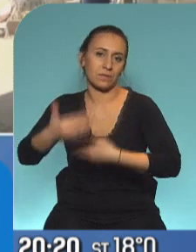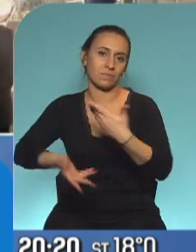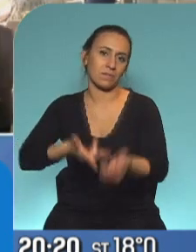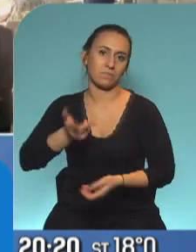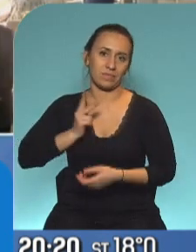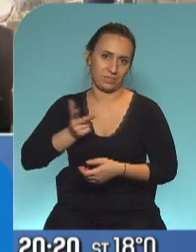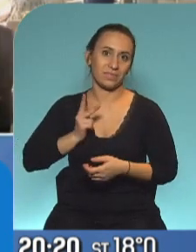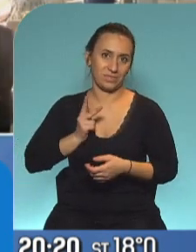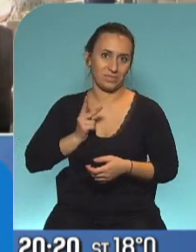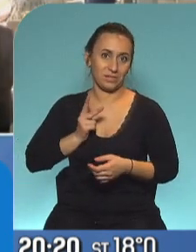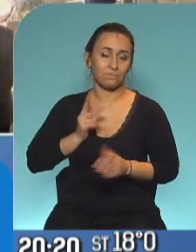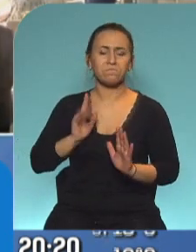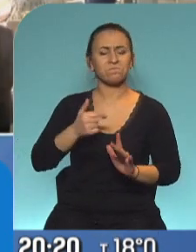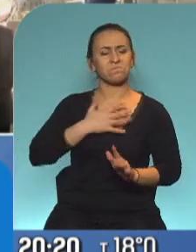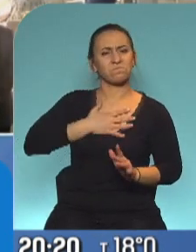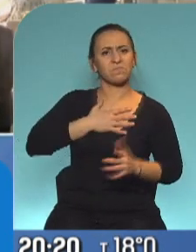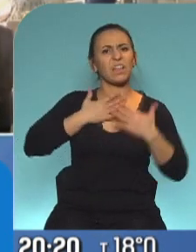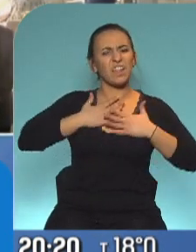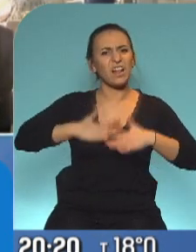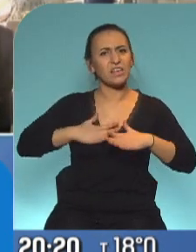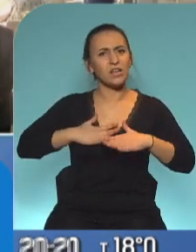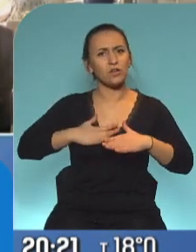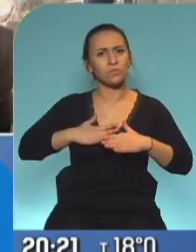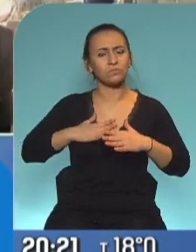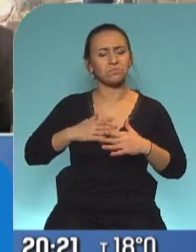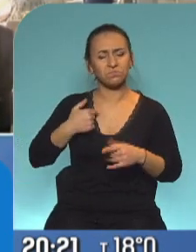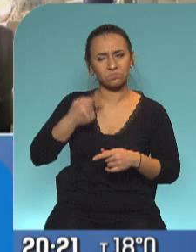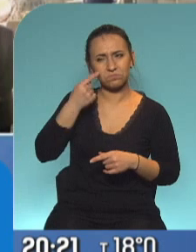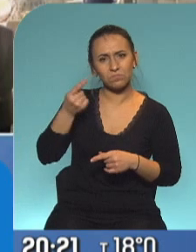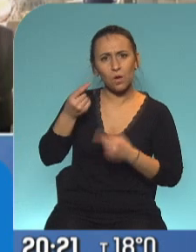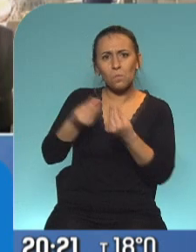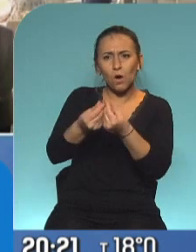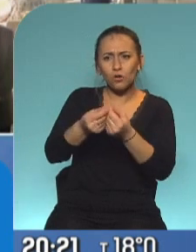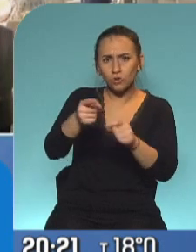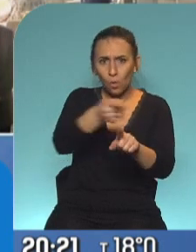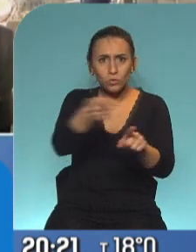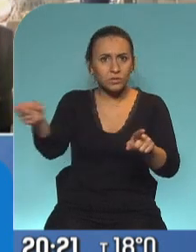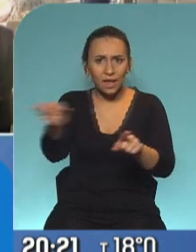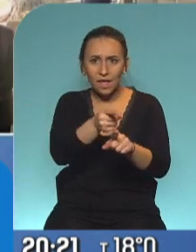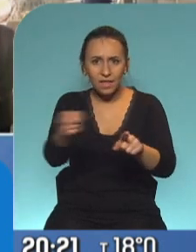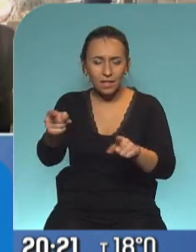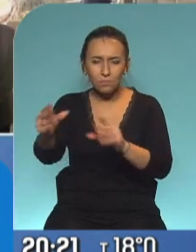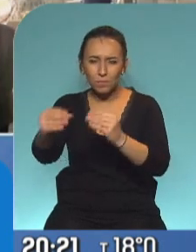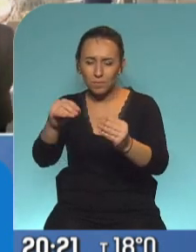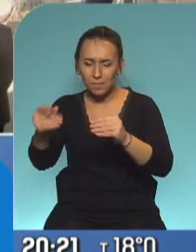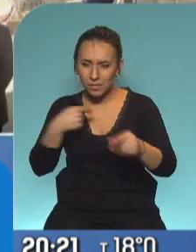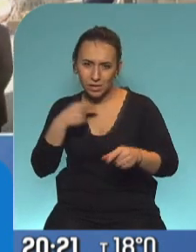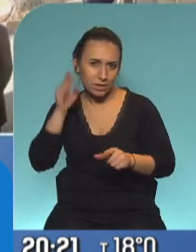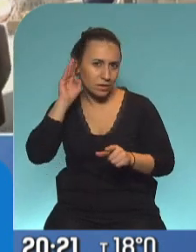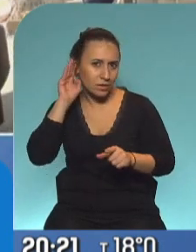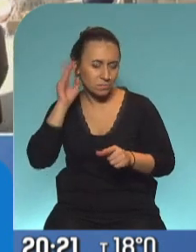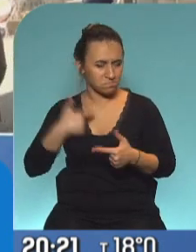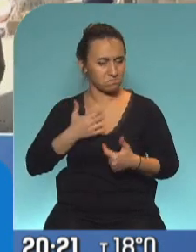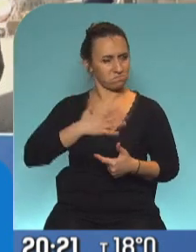tranquiliza escuchar de boca de muchos de ustedes que estas cosas que